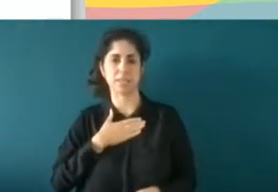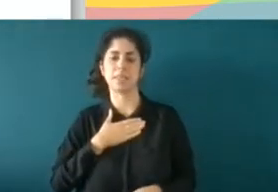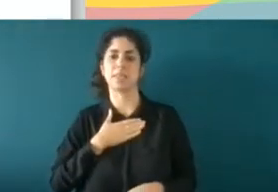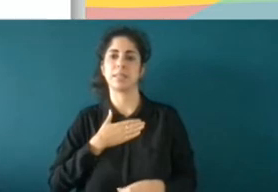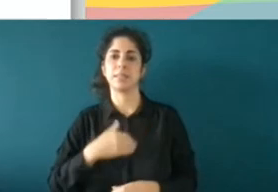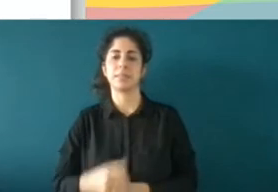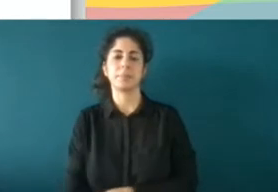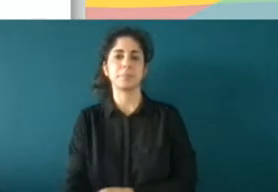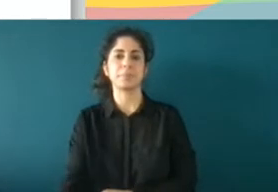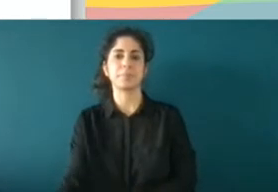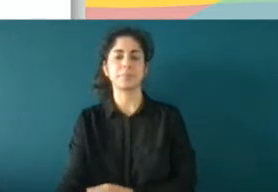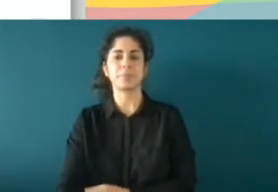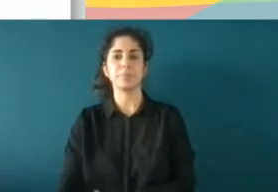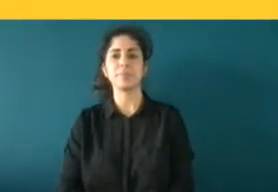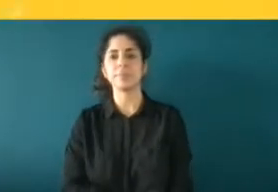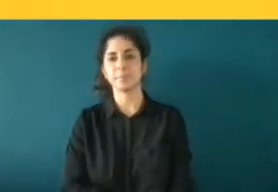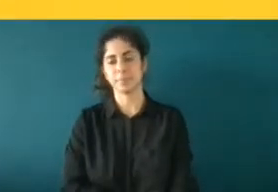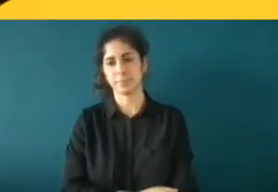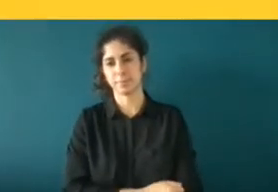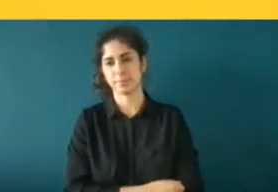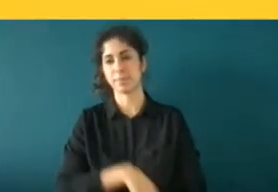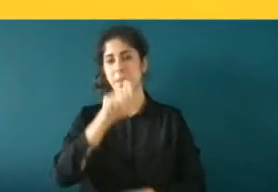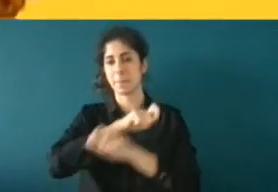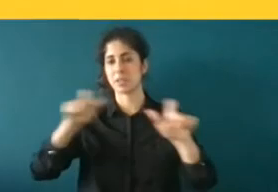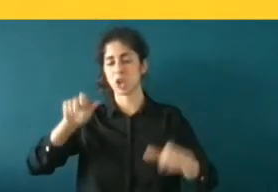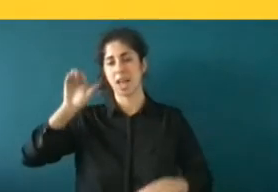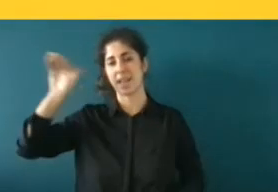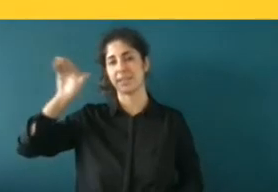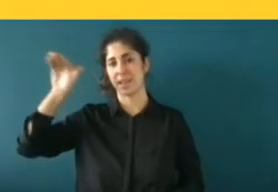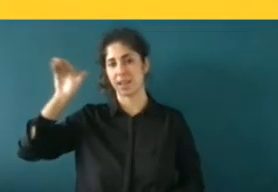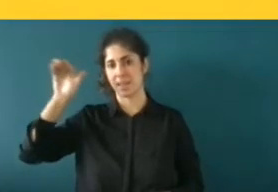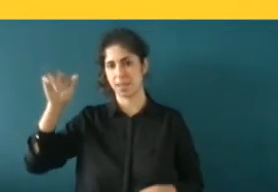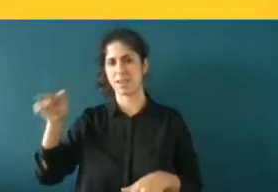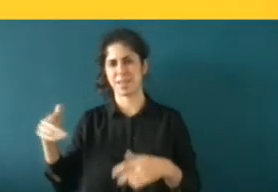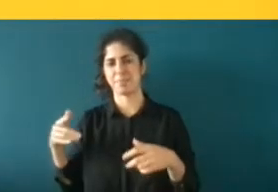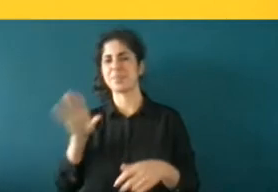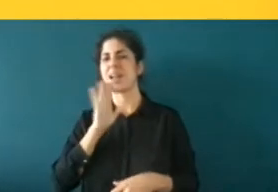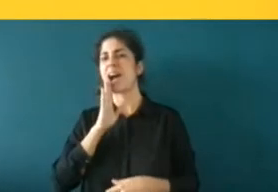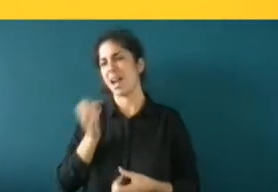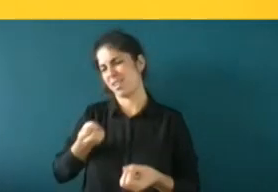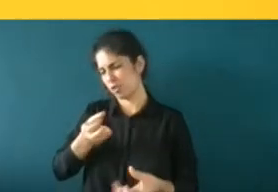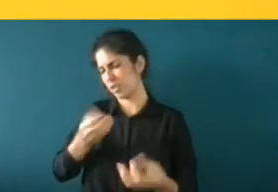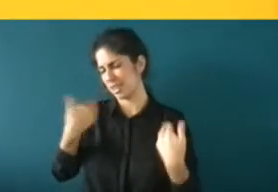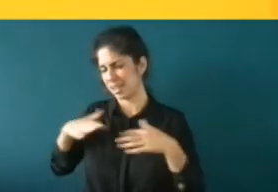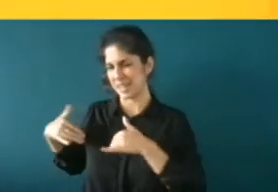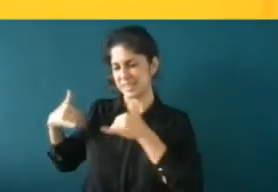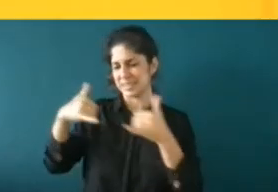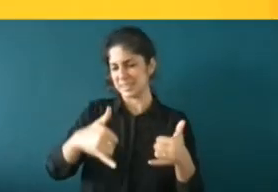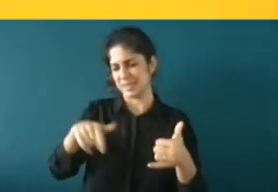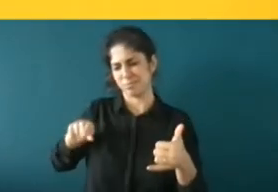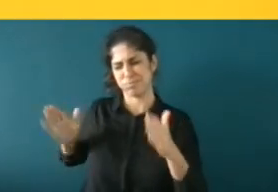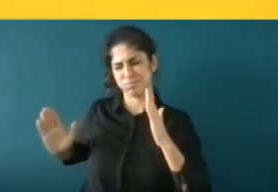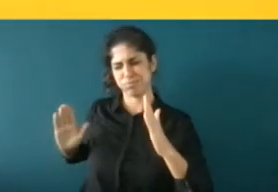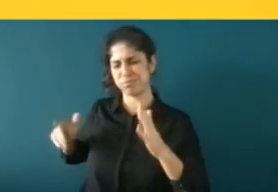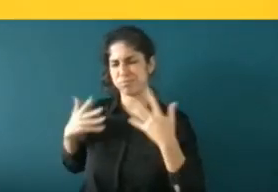las personas extranjeras cuando llegan después de todo el calvario que conté al principio ya llegan los tres años por fin y